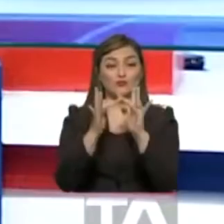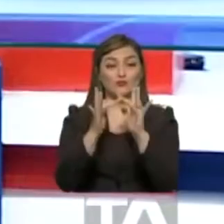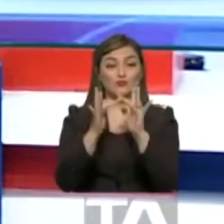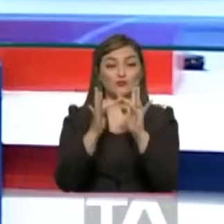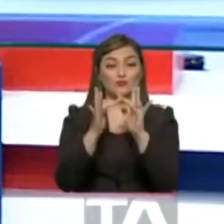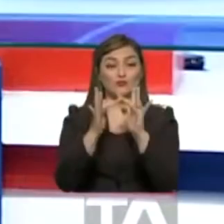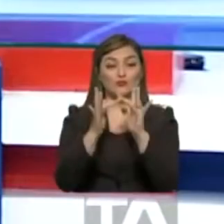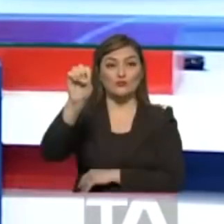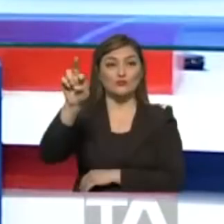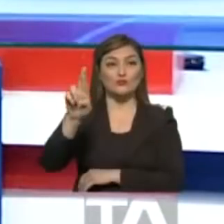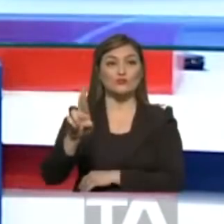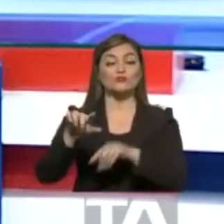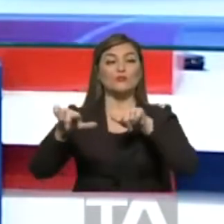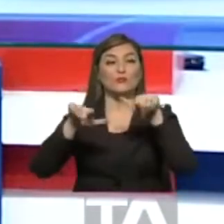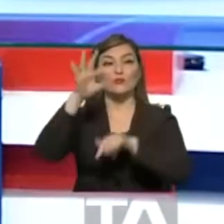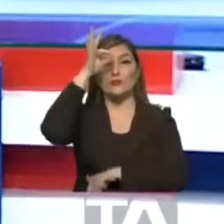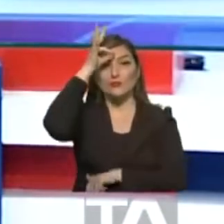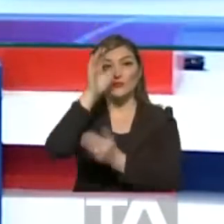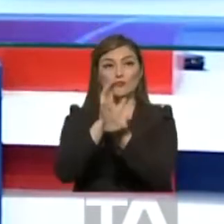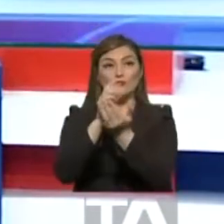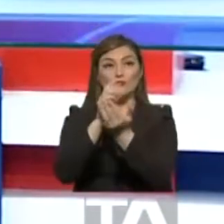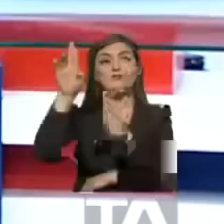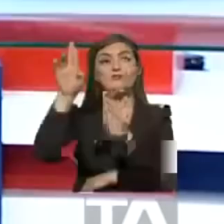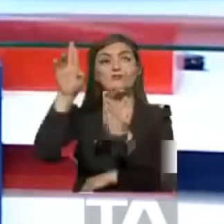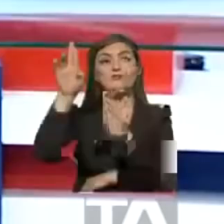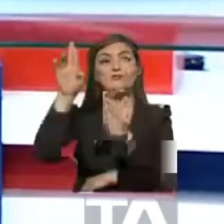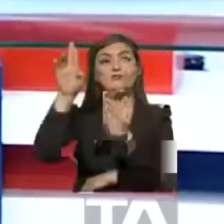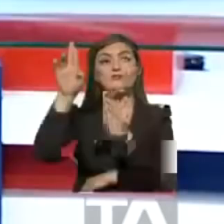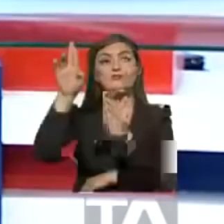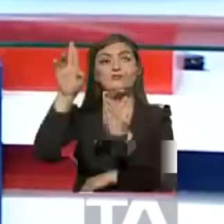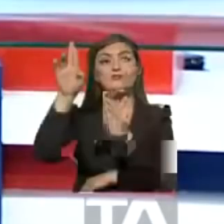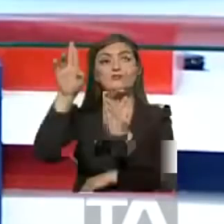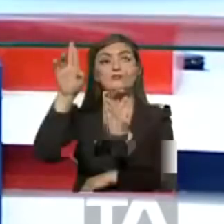compañera que se encuentra en el hospital del IES Quito Sur.